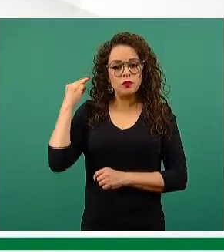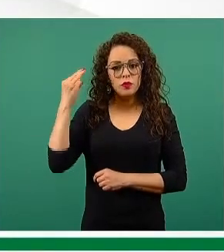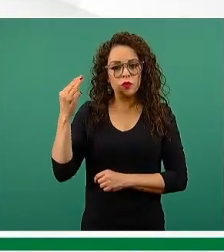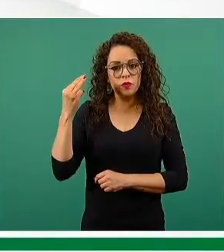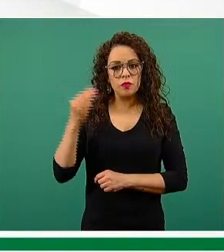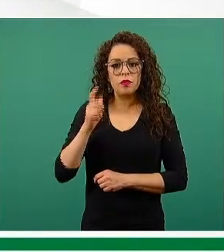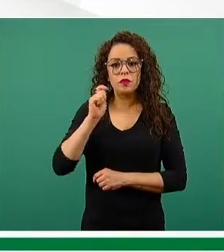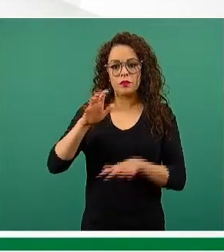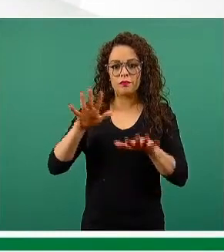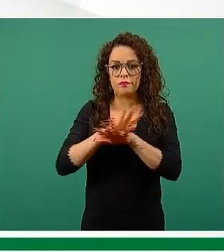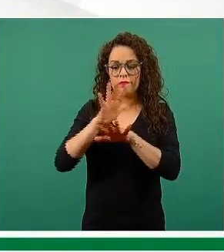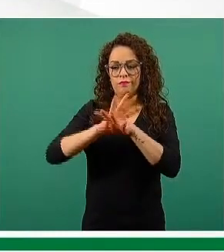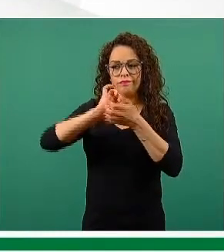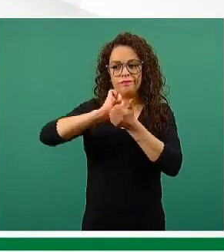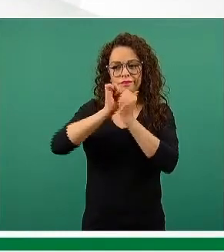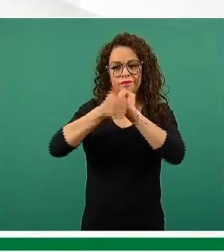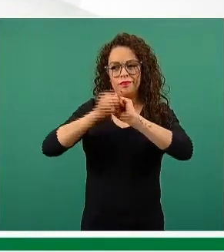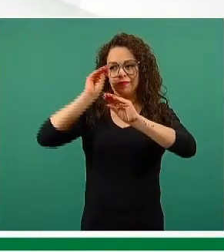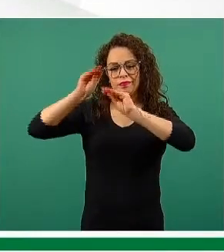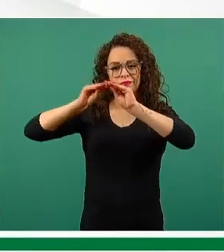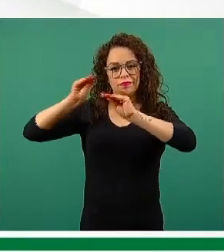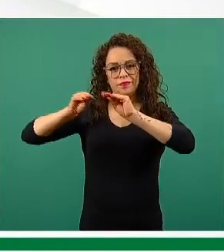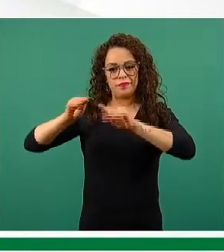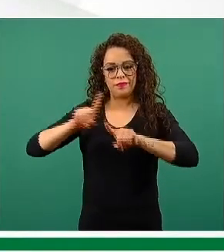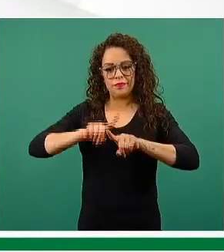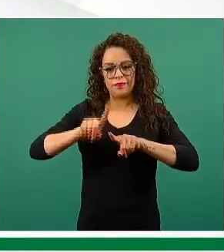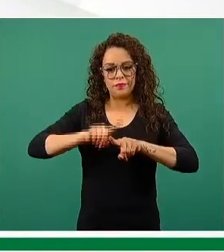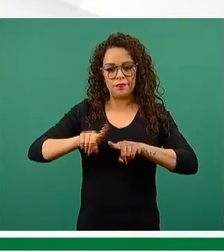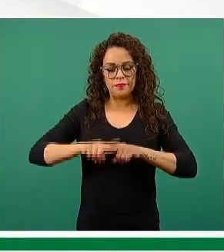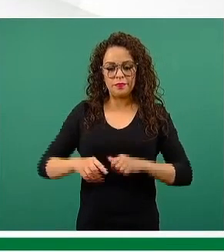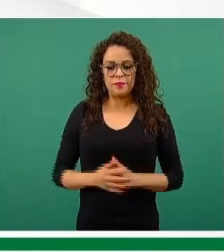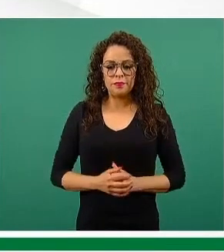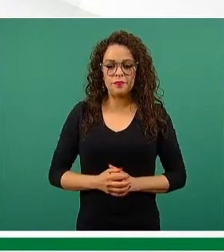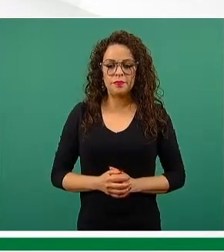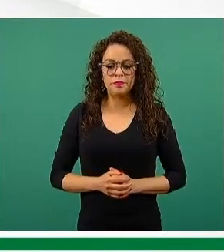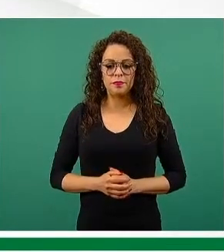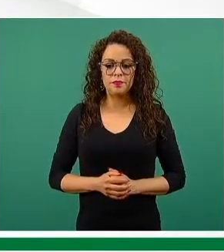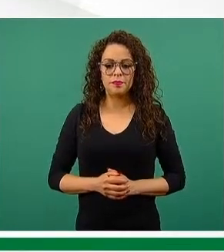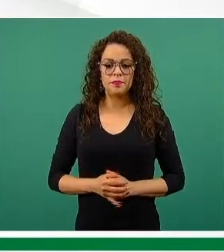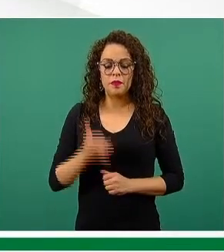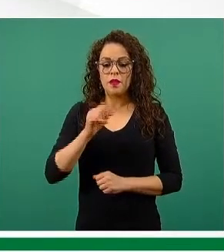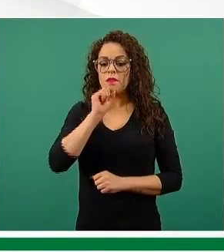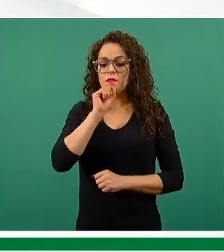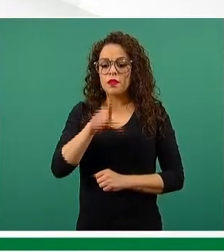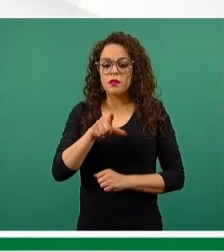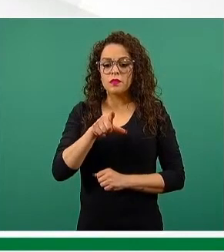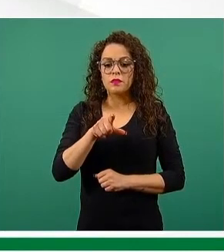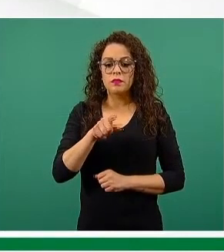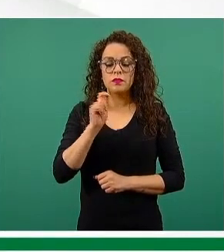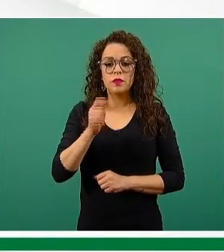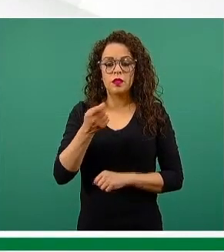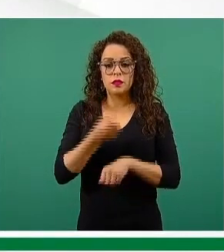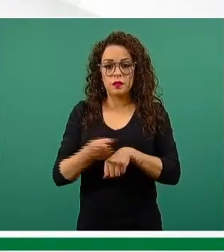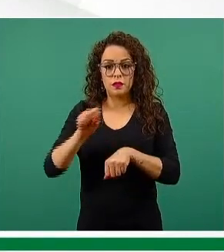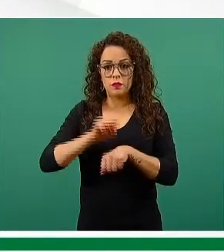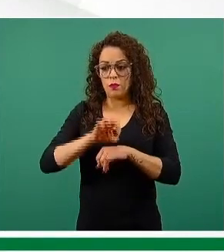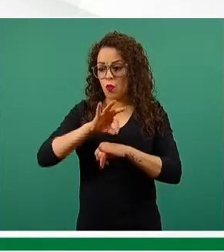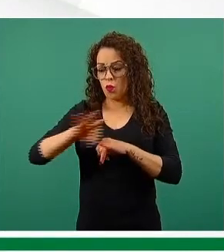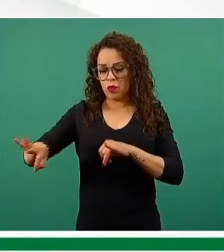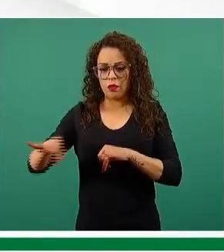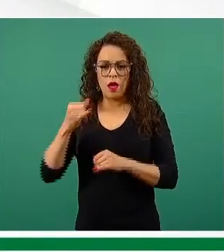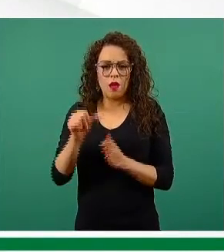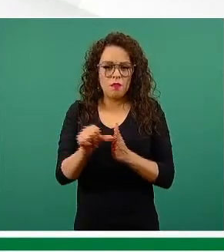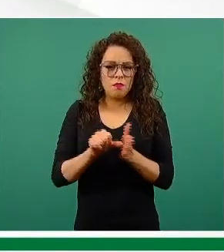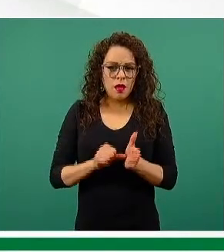la reconversión del sistema estatal de salud, pues también decirles que en estas últimas semanas y meses hemos